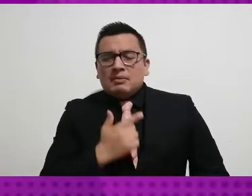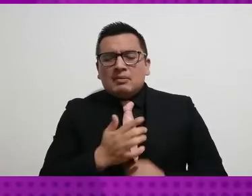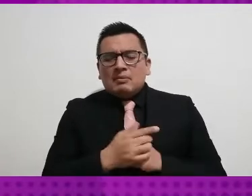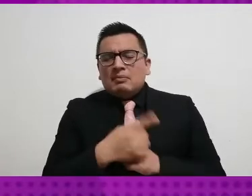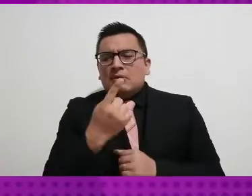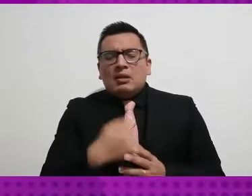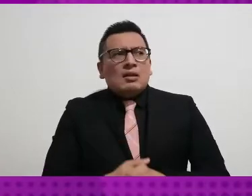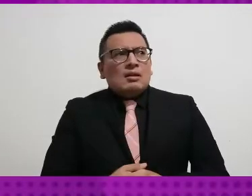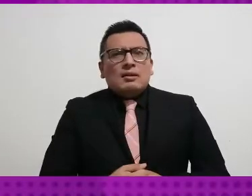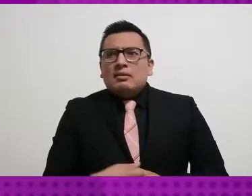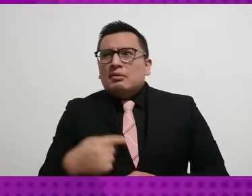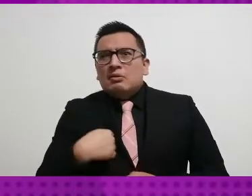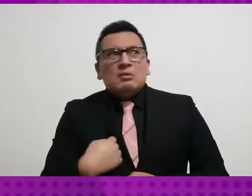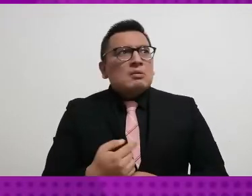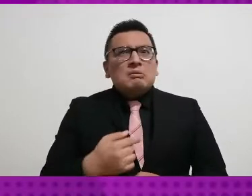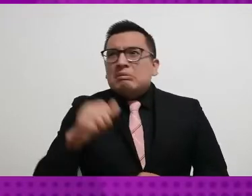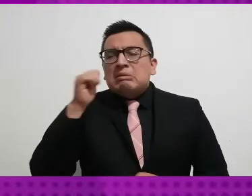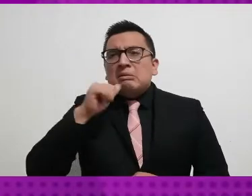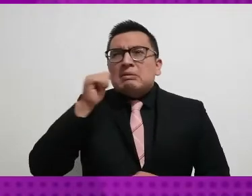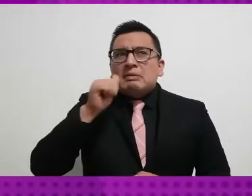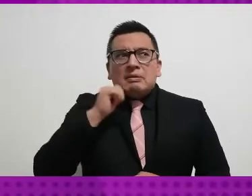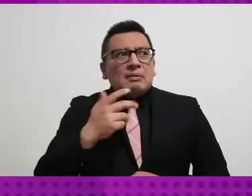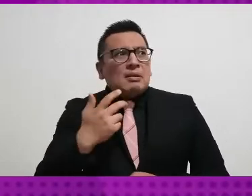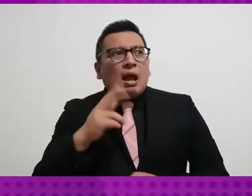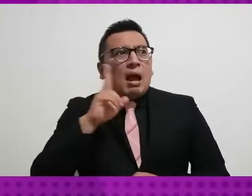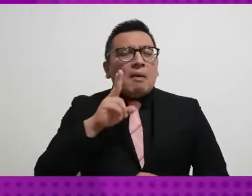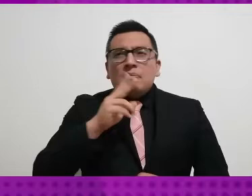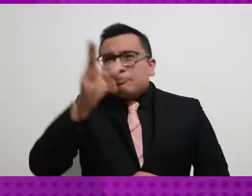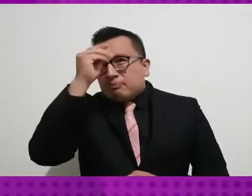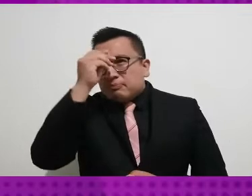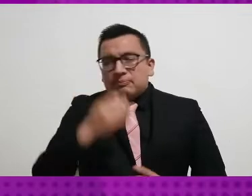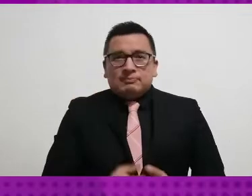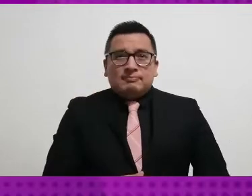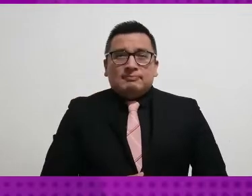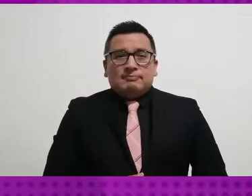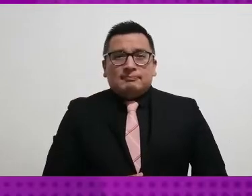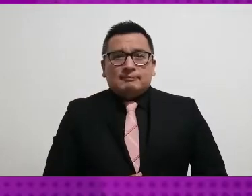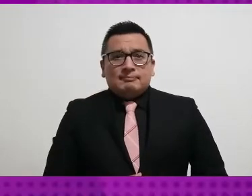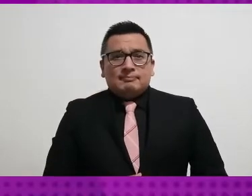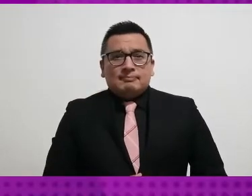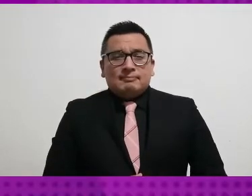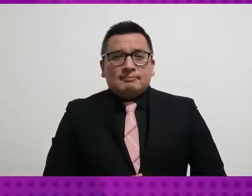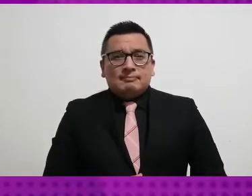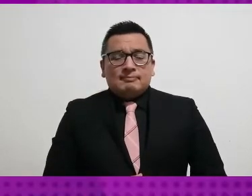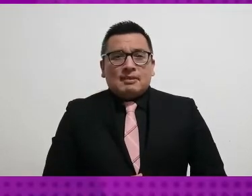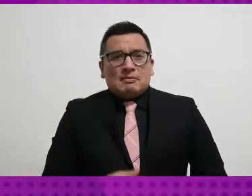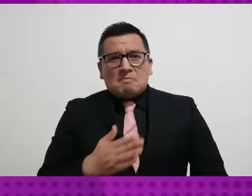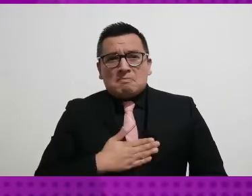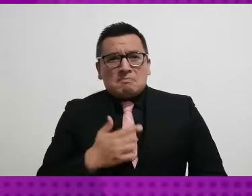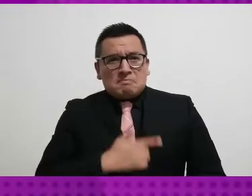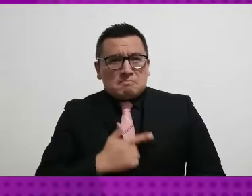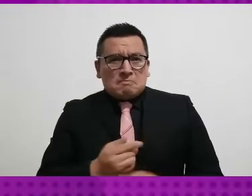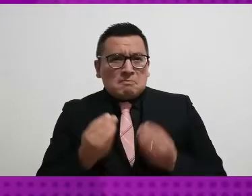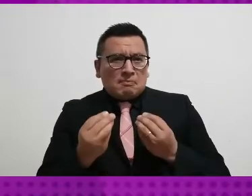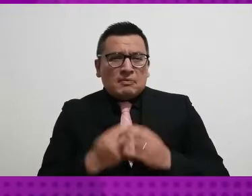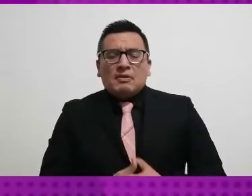es que pues me he dedicado de una u otra forma siempre a esta parte. Eso es en la parte, digamos, que me he desarrollado académicamente, me